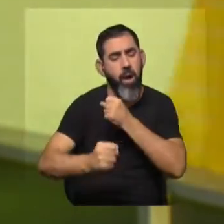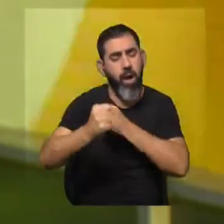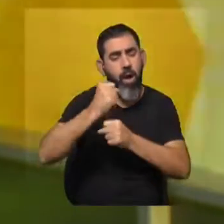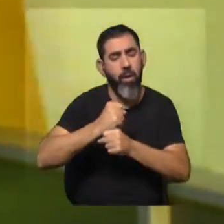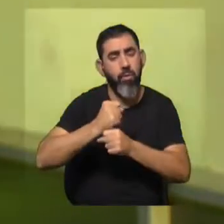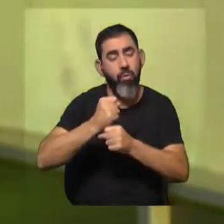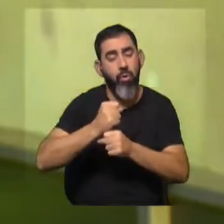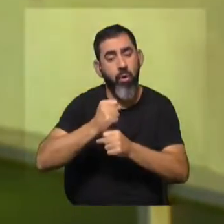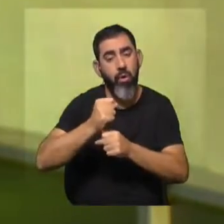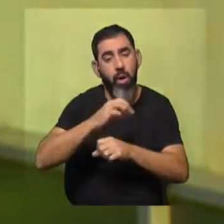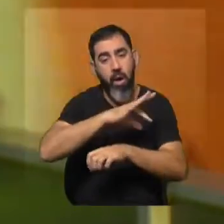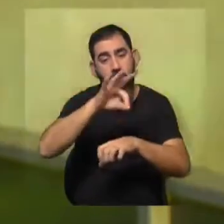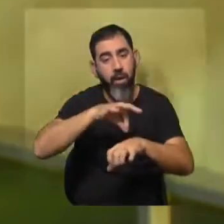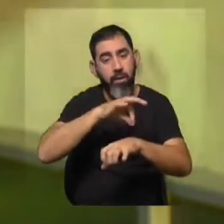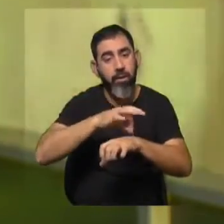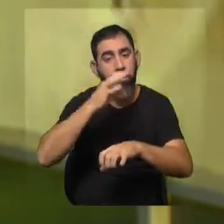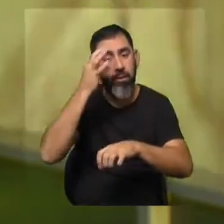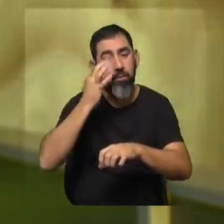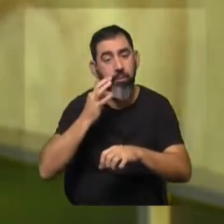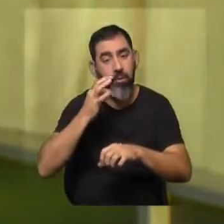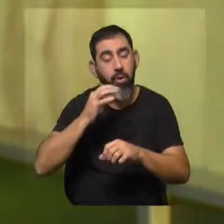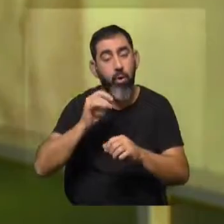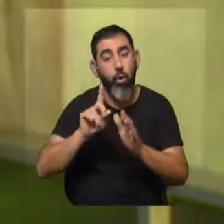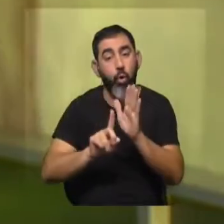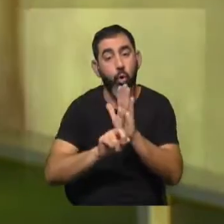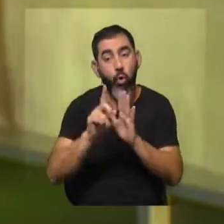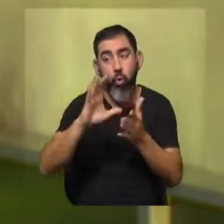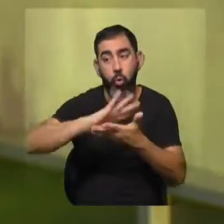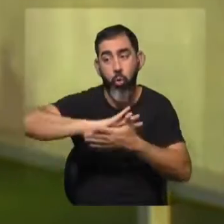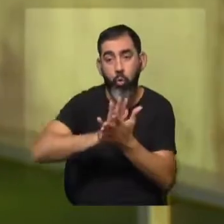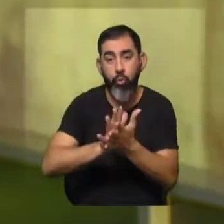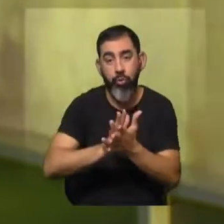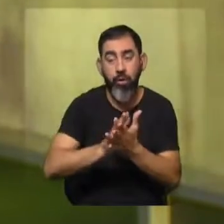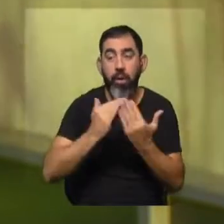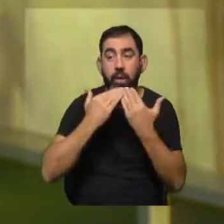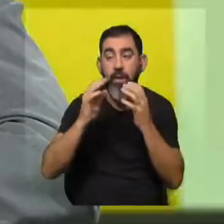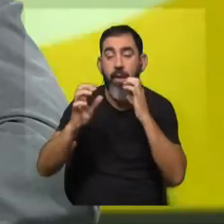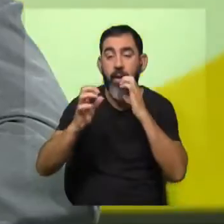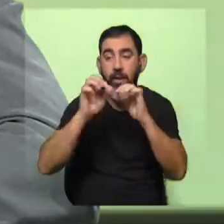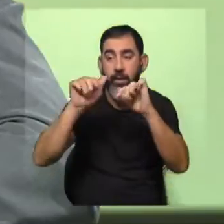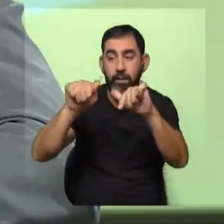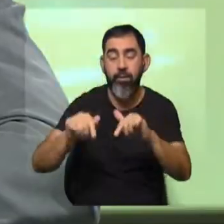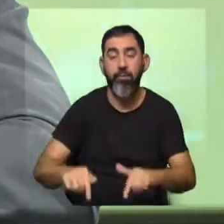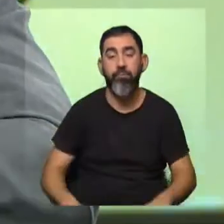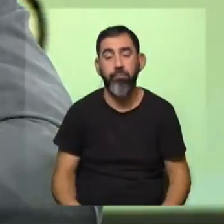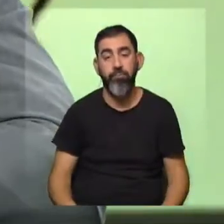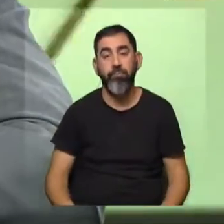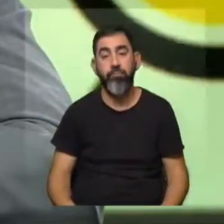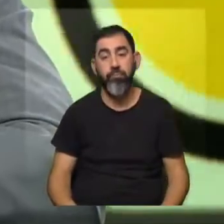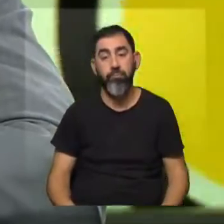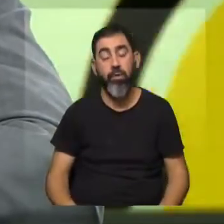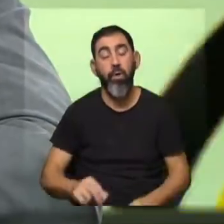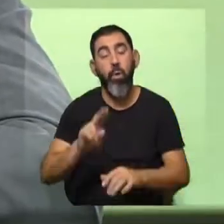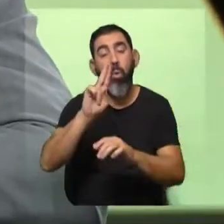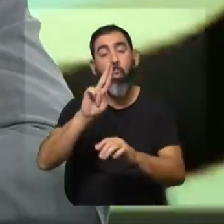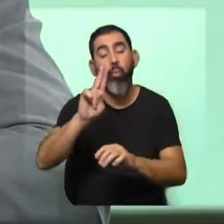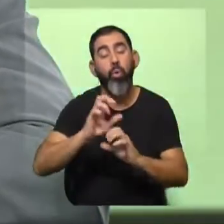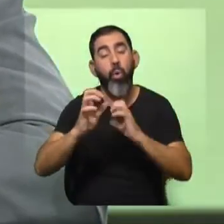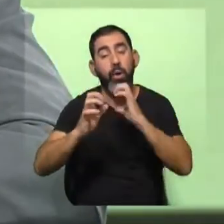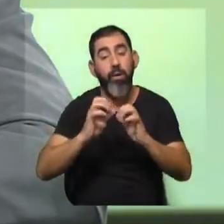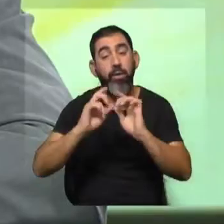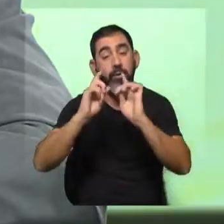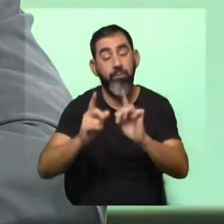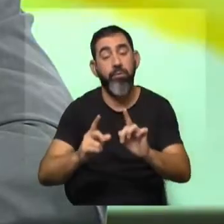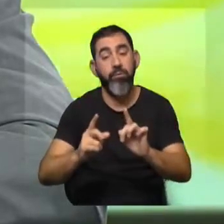especie ha sido prácticamente erradicada del norte del continente con este uso de la energía. Sí, por un lado es el uso de la energía y por otro lado